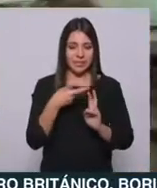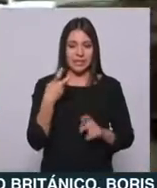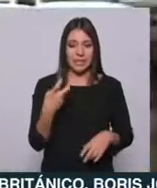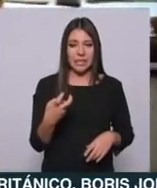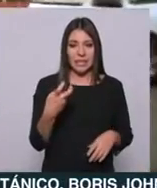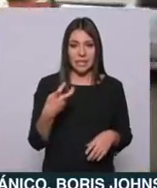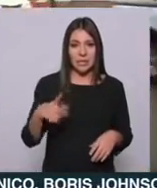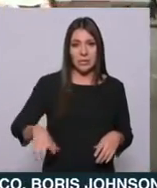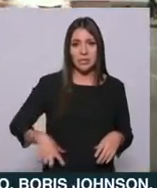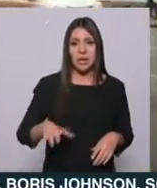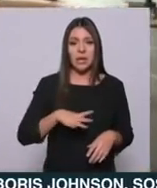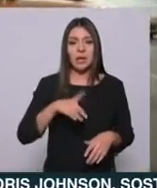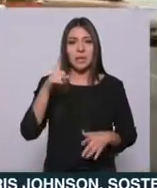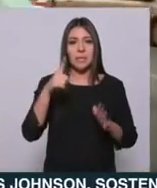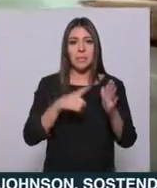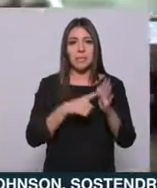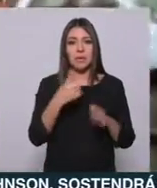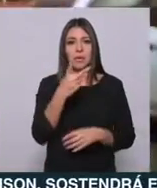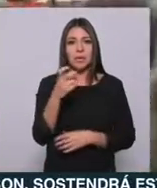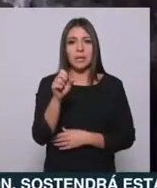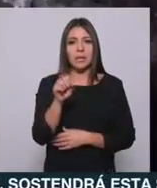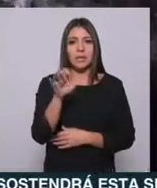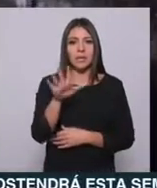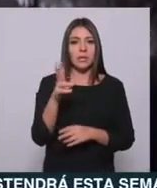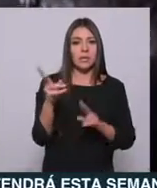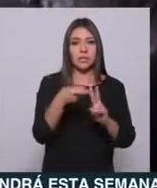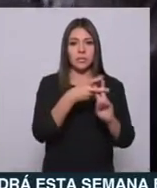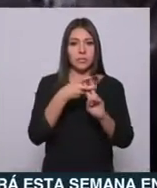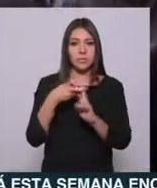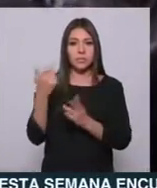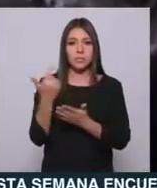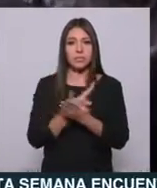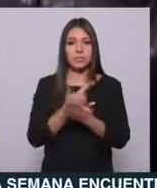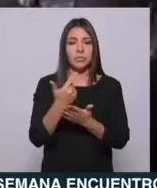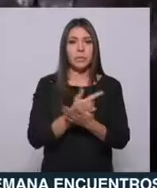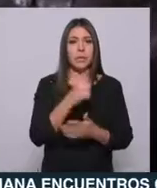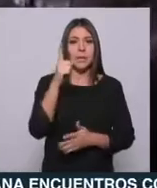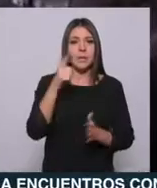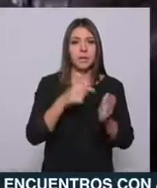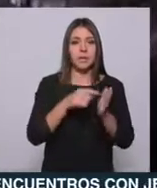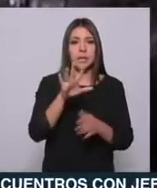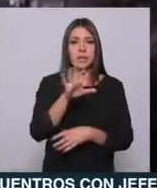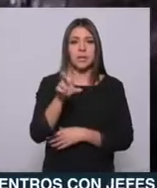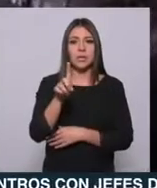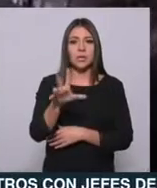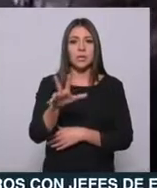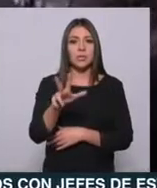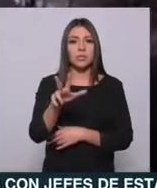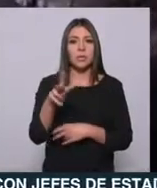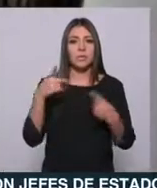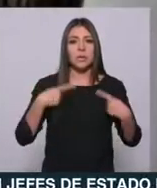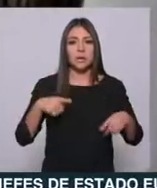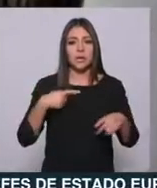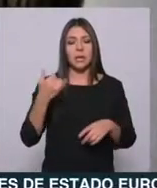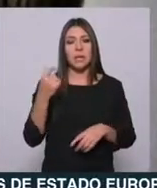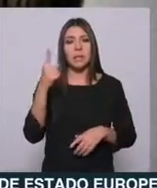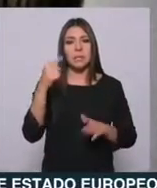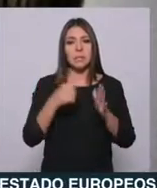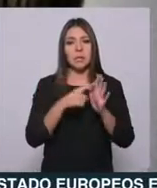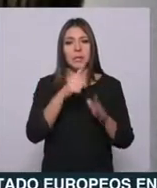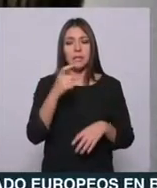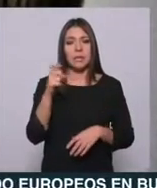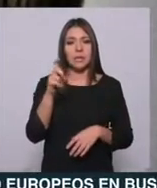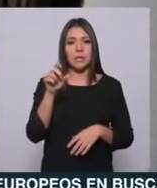han cometido 1.265 secuestros y contabilizado 1.538 víctimas y 1.136